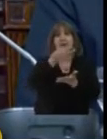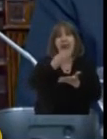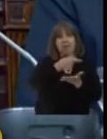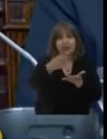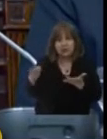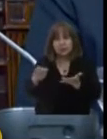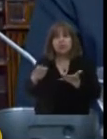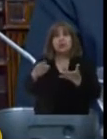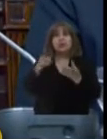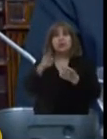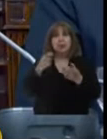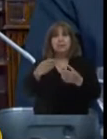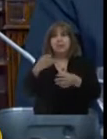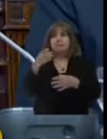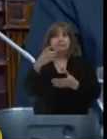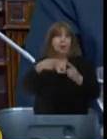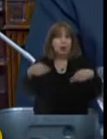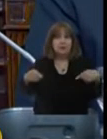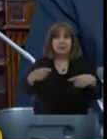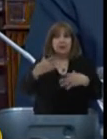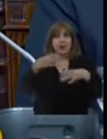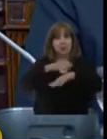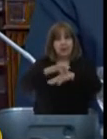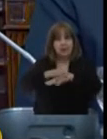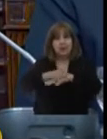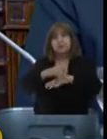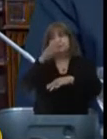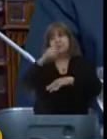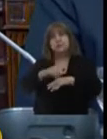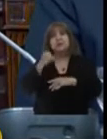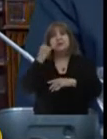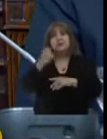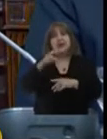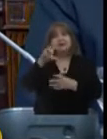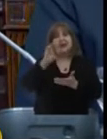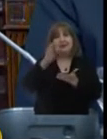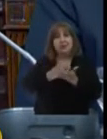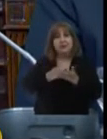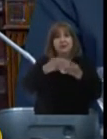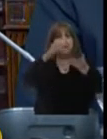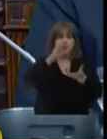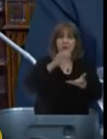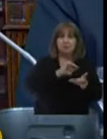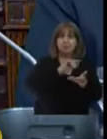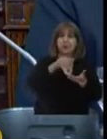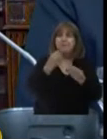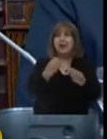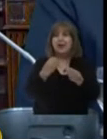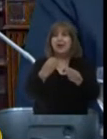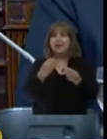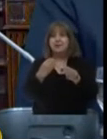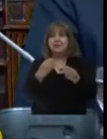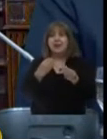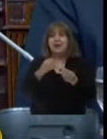me lo pregunten, tenemos un mandato partidario por unanimidad. Yo soy la presidenta del partido, junto con Martín Aveiro y